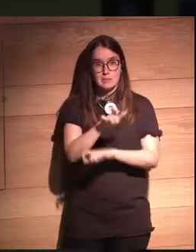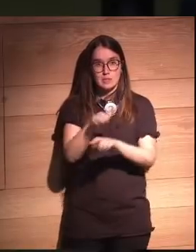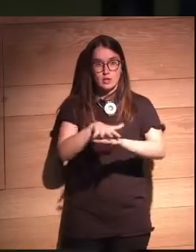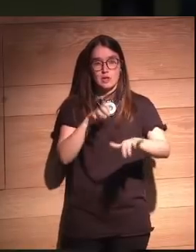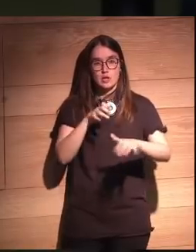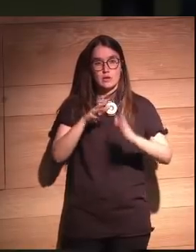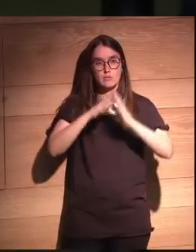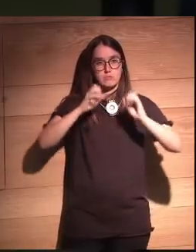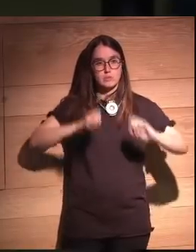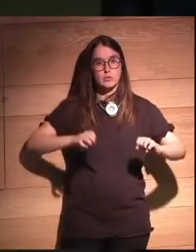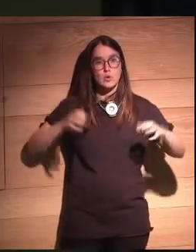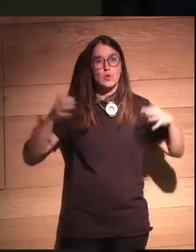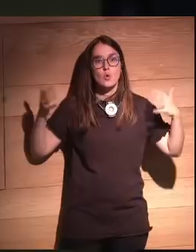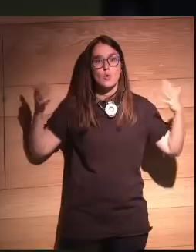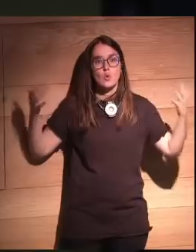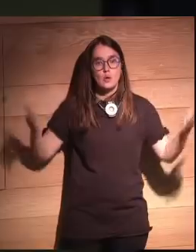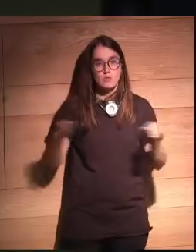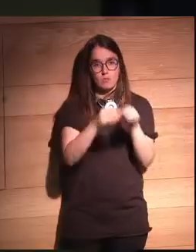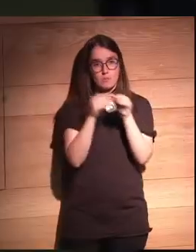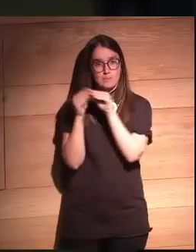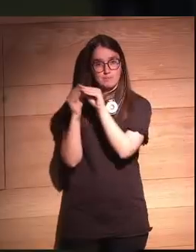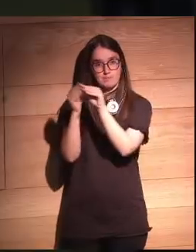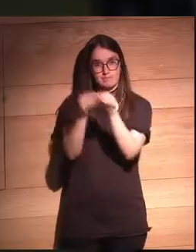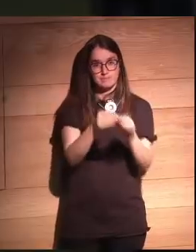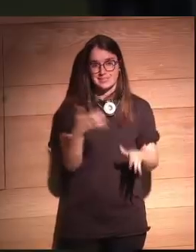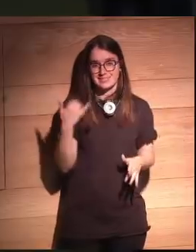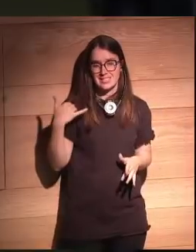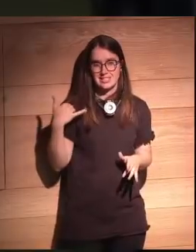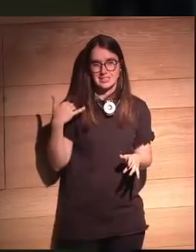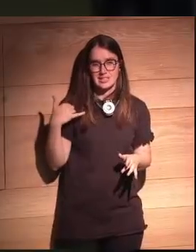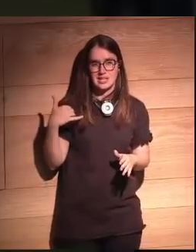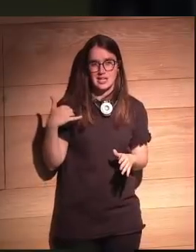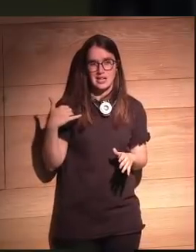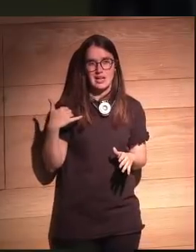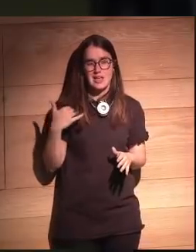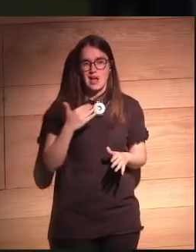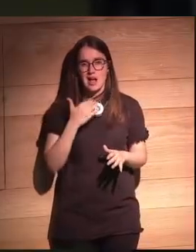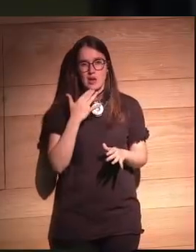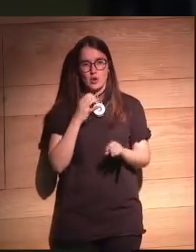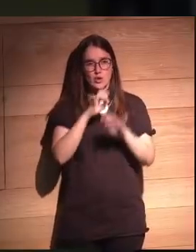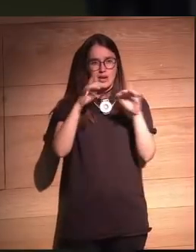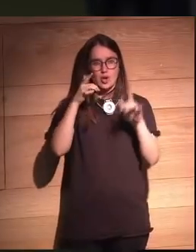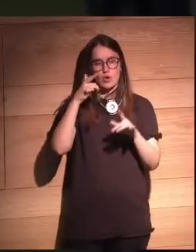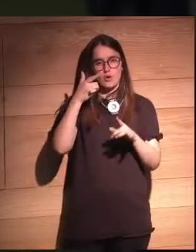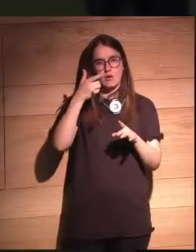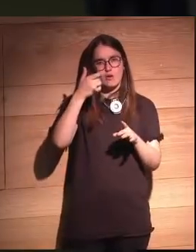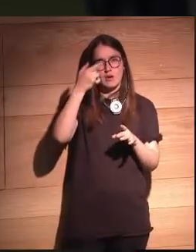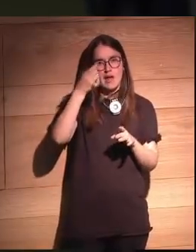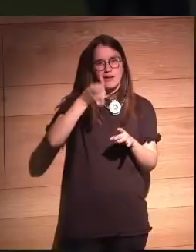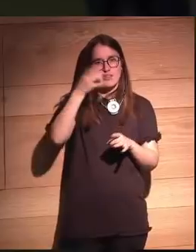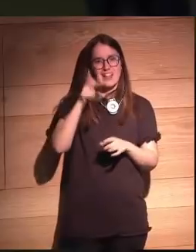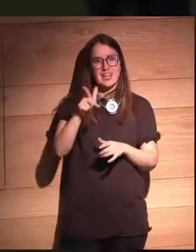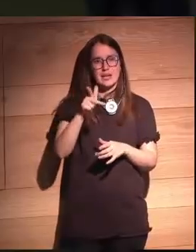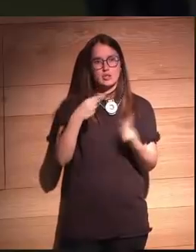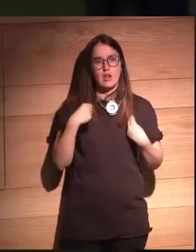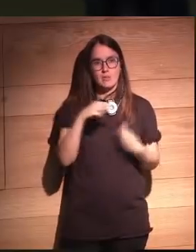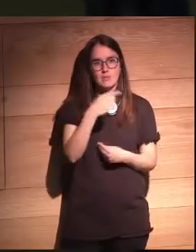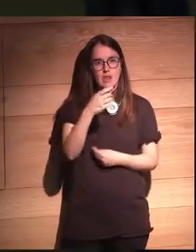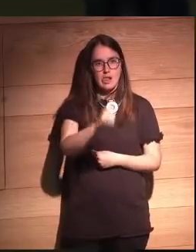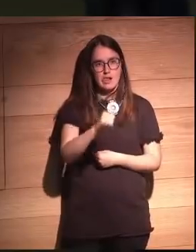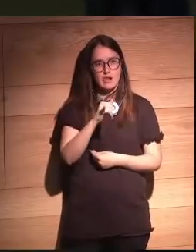estará de acuerdo en que ya hay algo de claro sobre la idea del derecho a la vivienda, y la idea del hogar